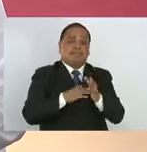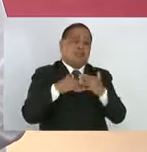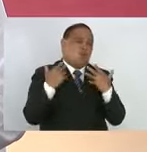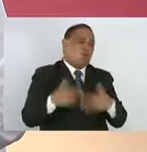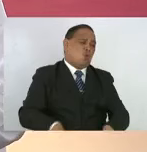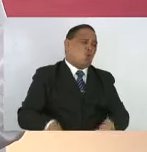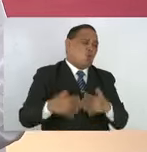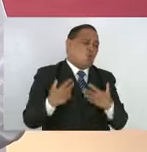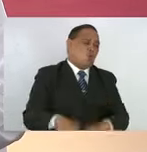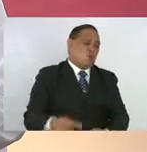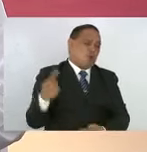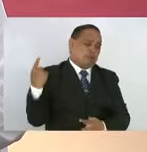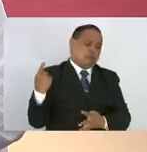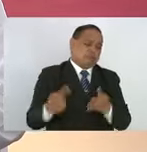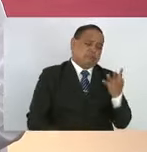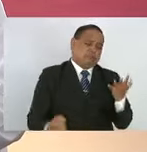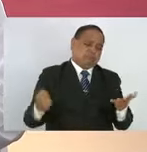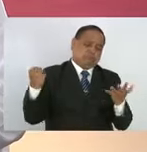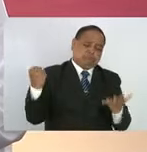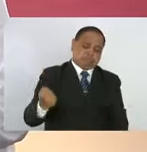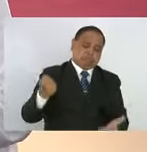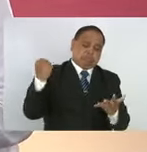1.576.113.359 pesos mexicanos.